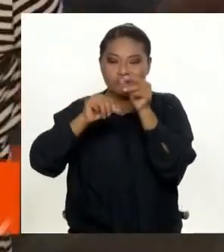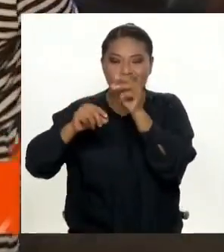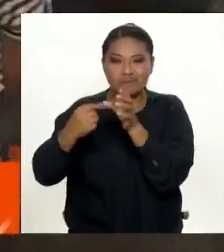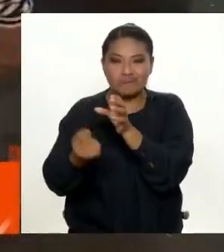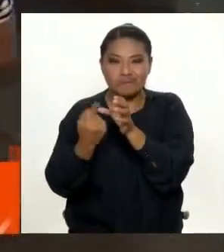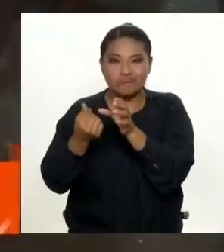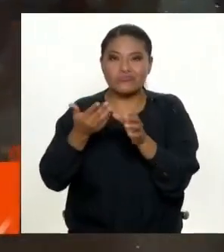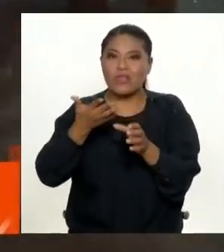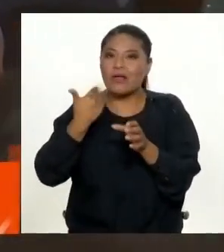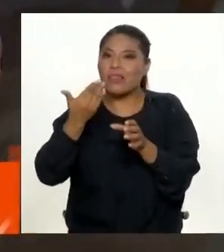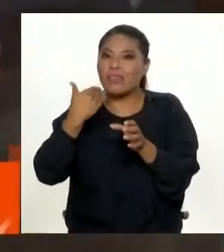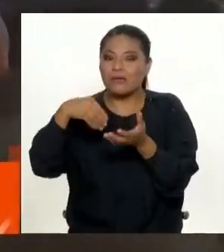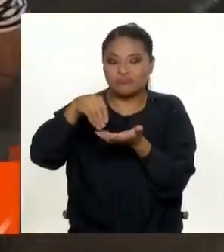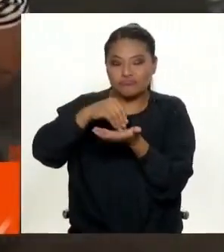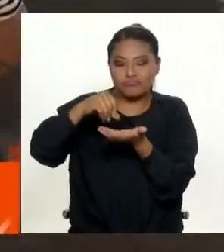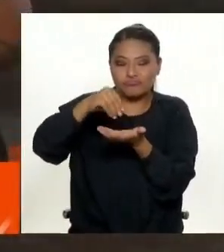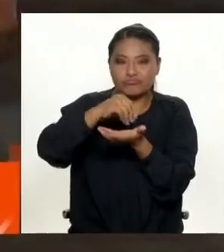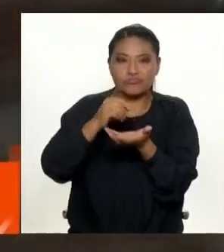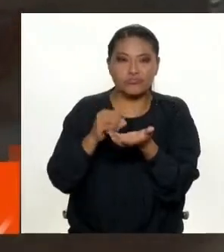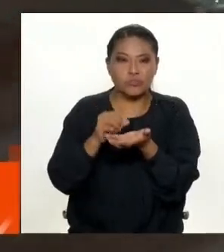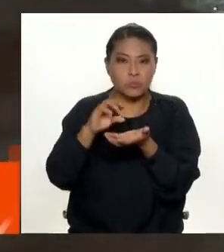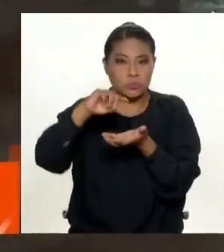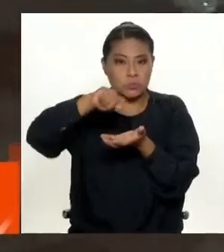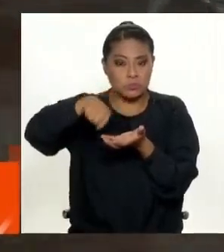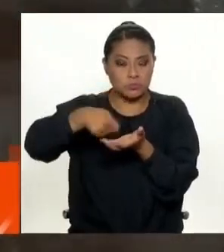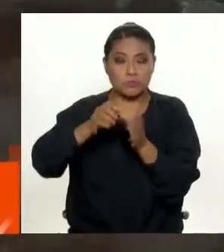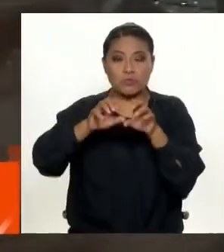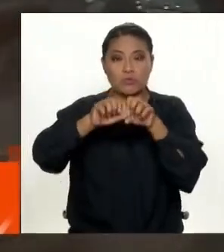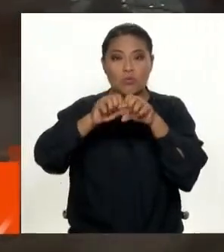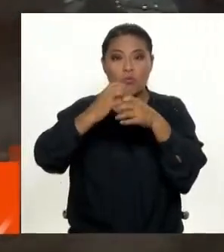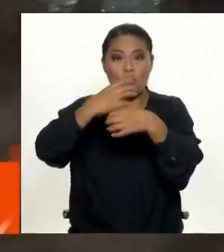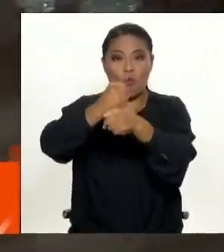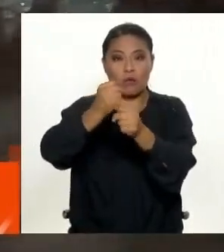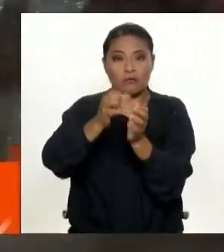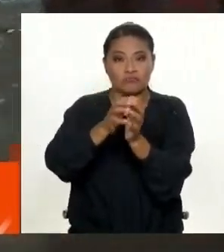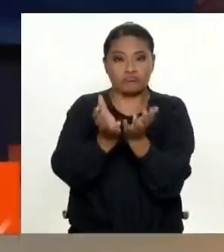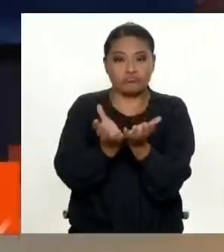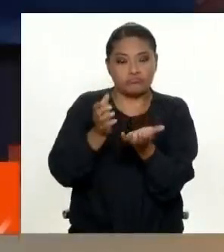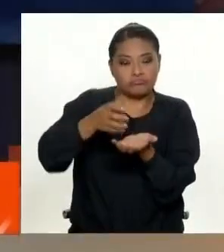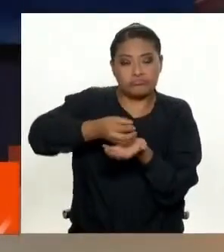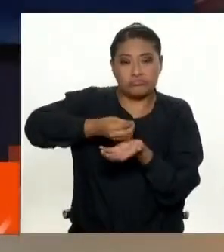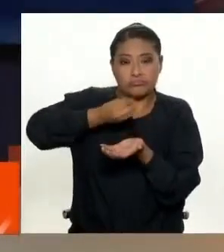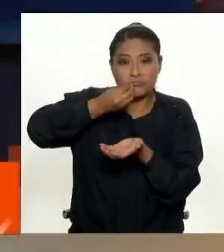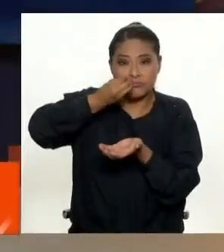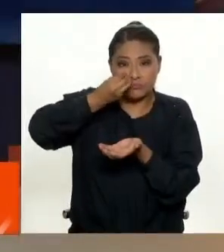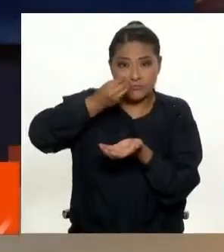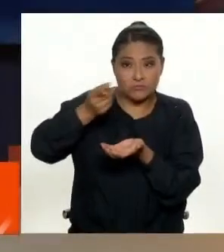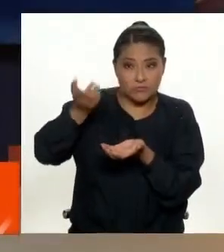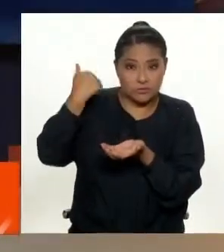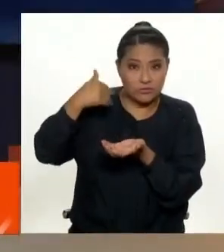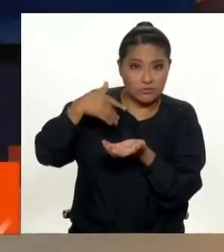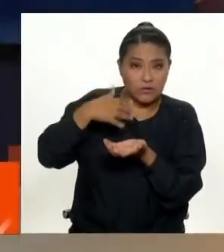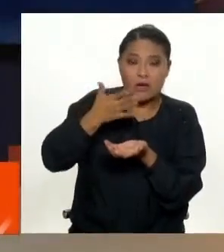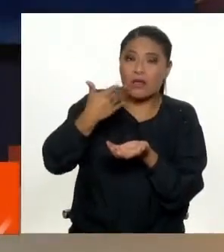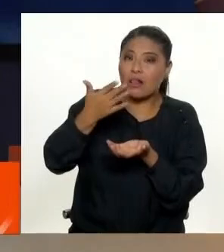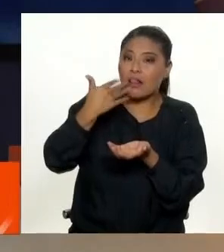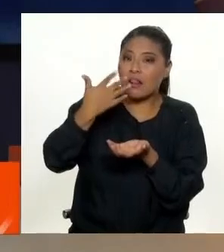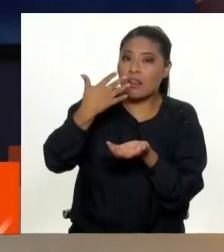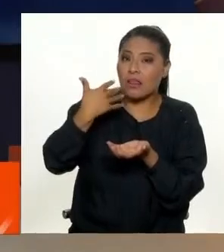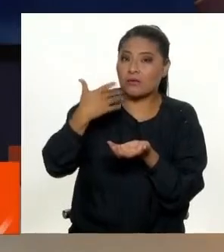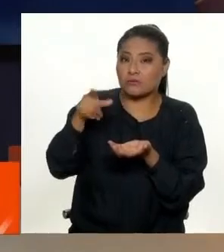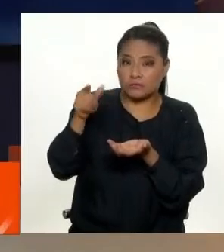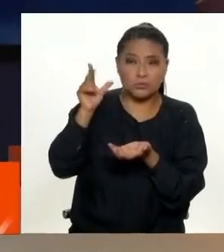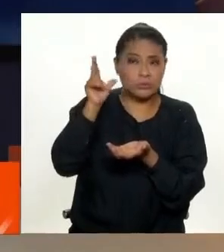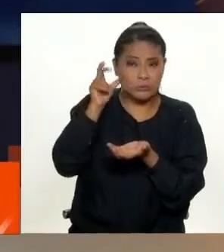los Juanes, también una maravilla. No sé si has podido probar el ají de cocona, Jimena. Primero queremos ver si